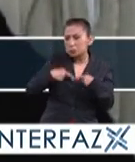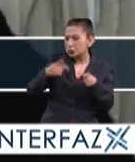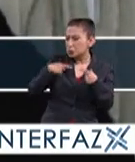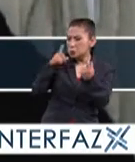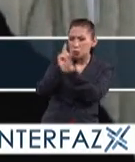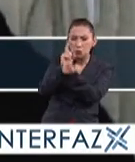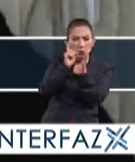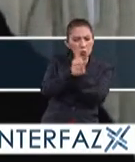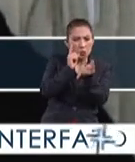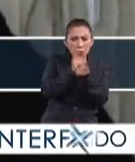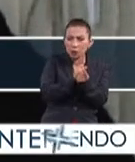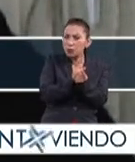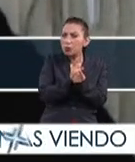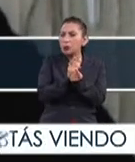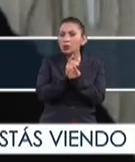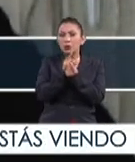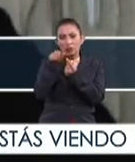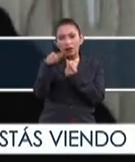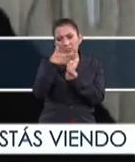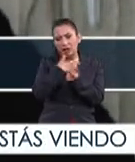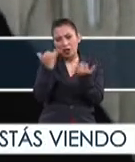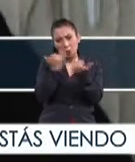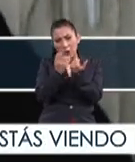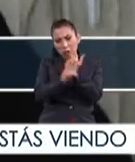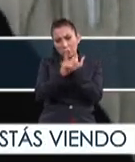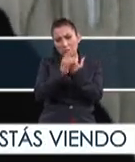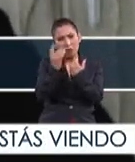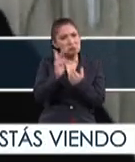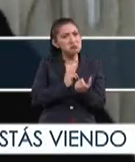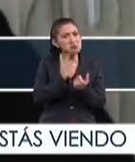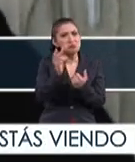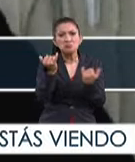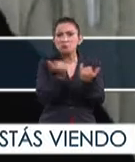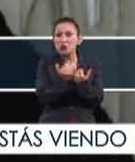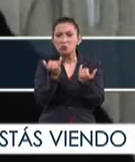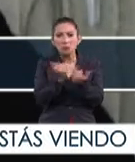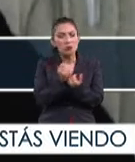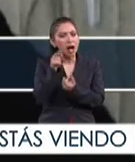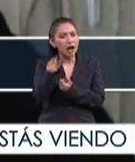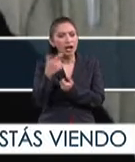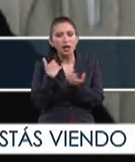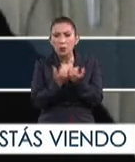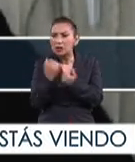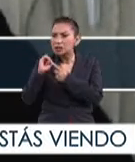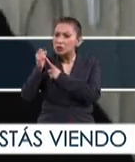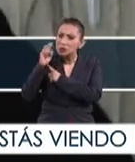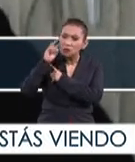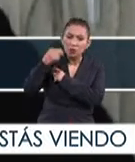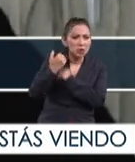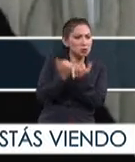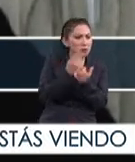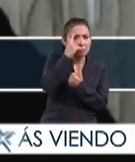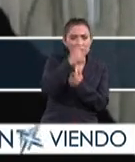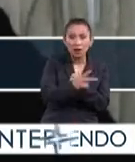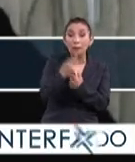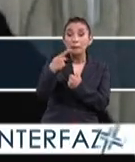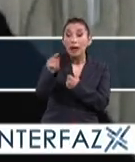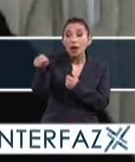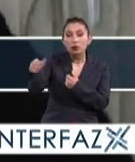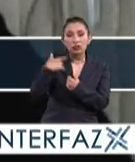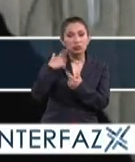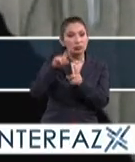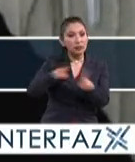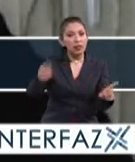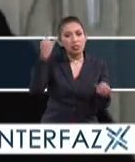personas que tienen los mismos problemas que nosotros, que pasan por las mismas situaciones que nosotros, pero que los